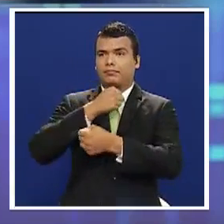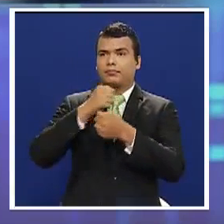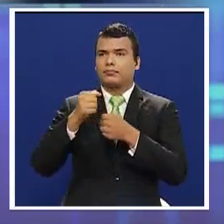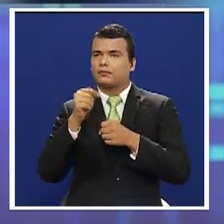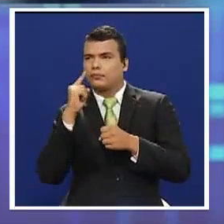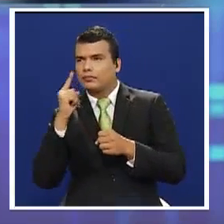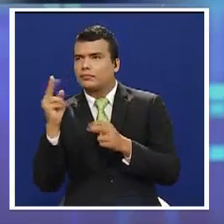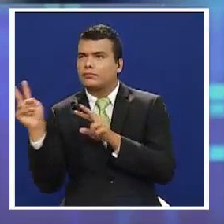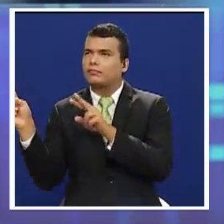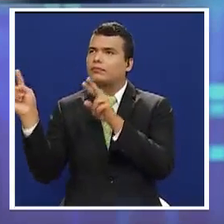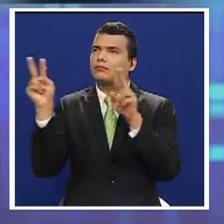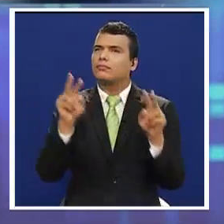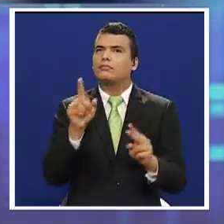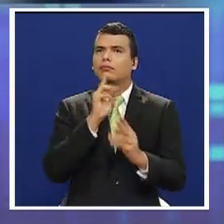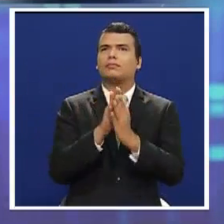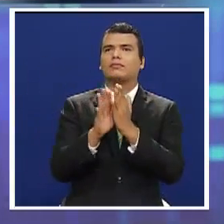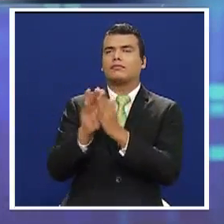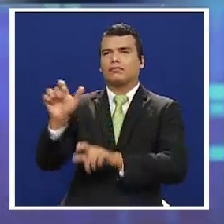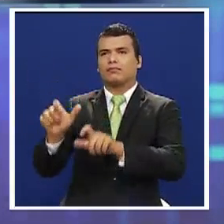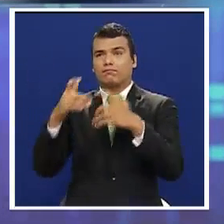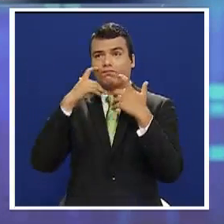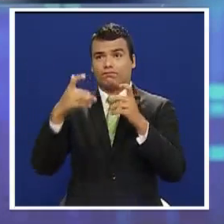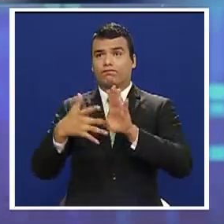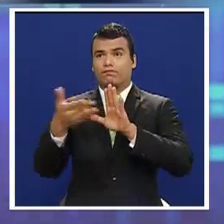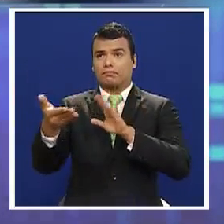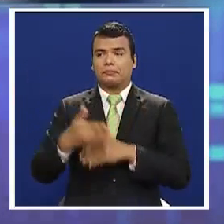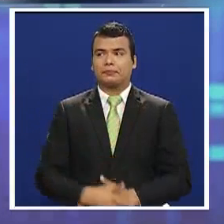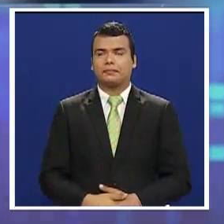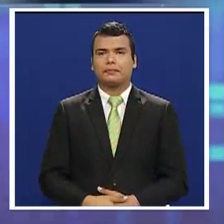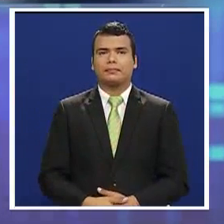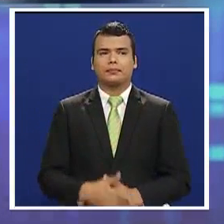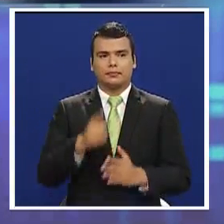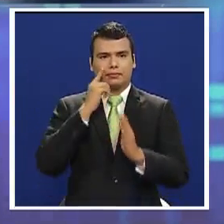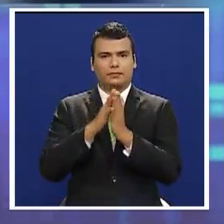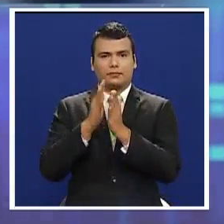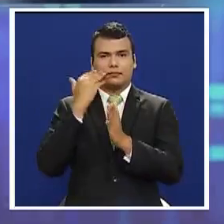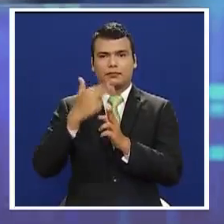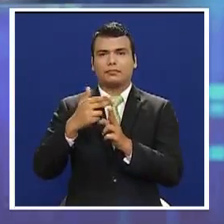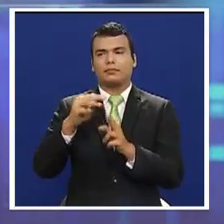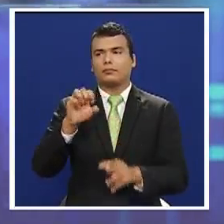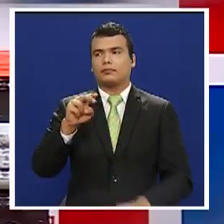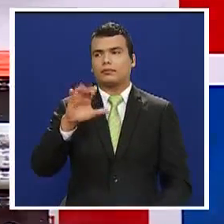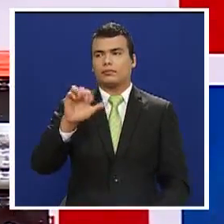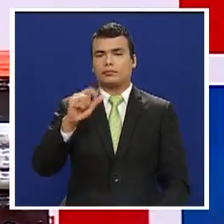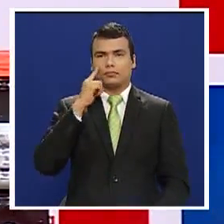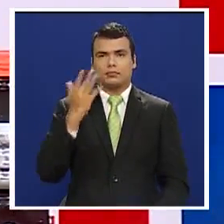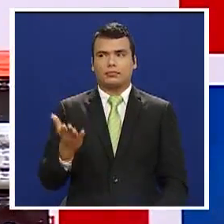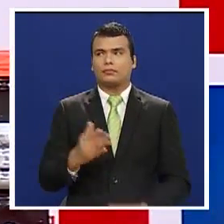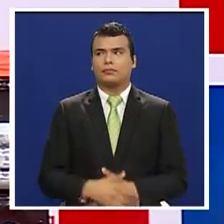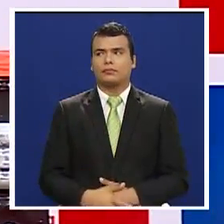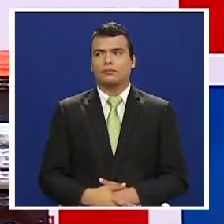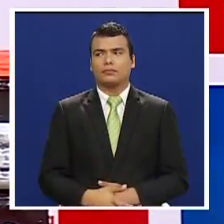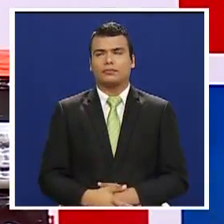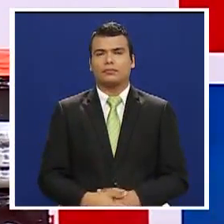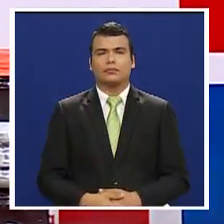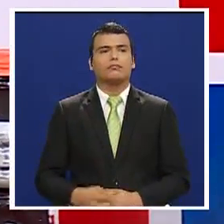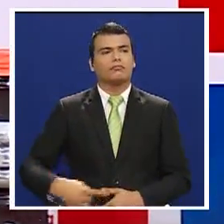arco defendido por Aldair Arnedo. Una de las oportunidades más claras fue al minuto 29 para intermedio de Néstor Tecla